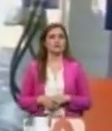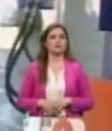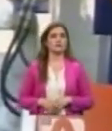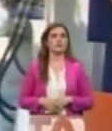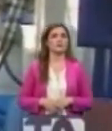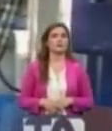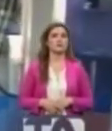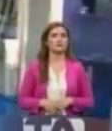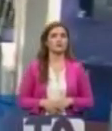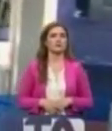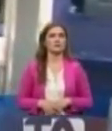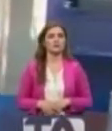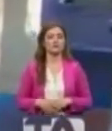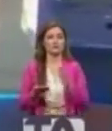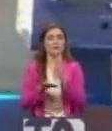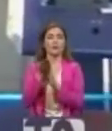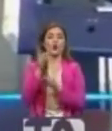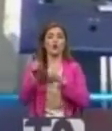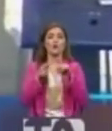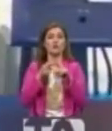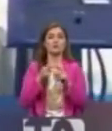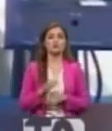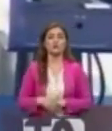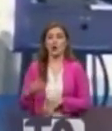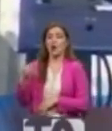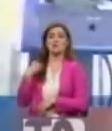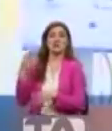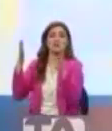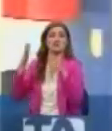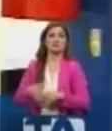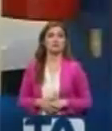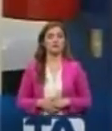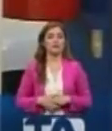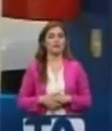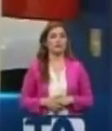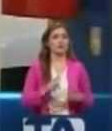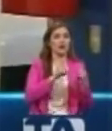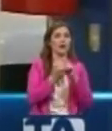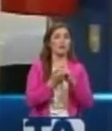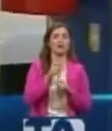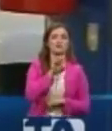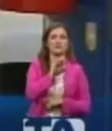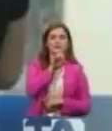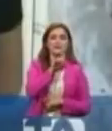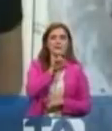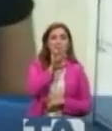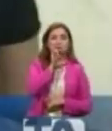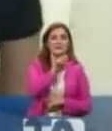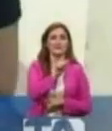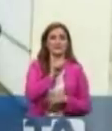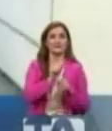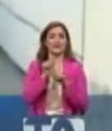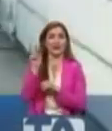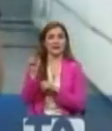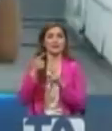Amigo, ¿cuándo es el alza del combustible? No les han dicho nada. Cambiarse a la extra no es una opción. Así que